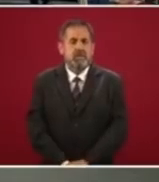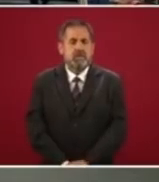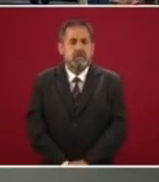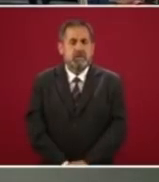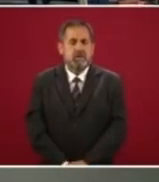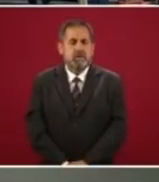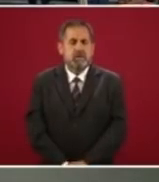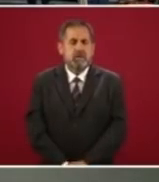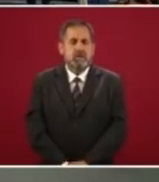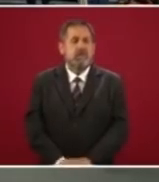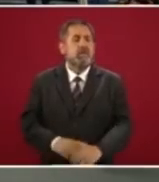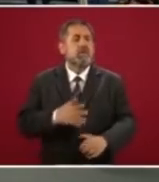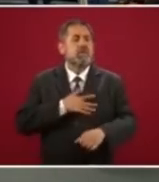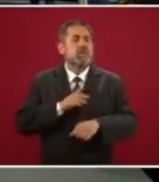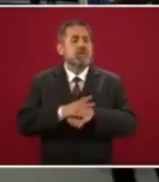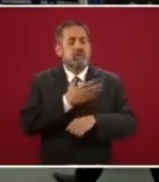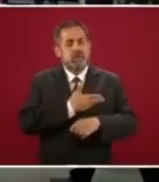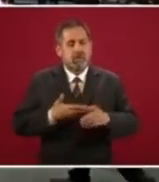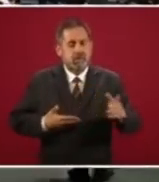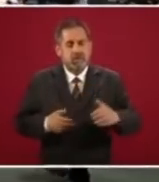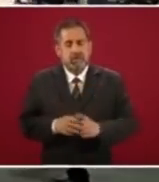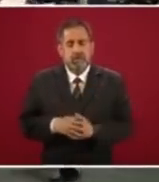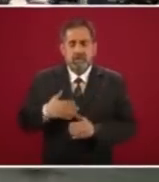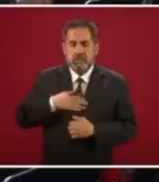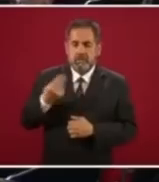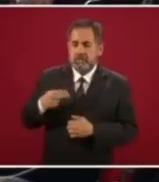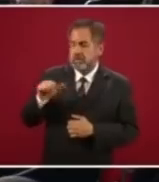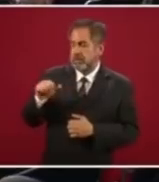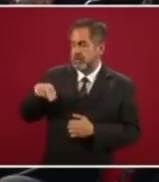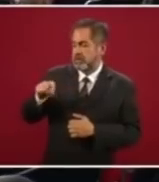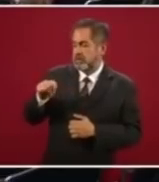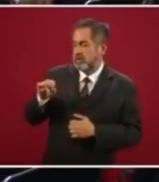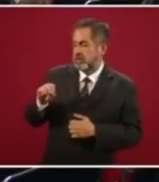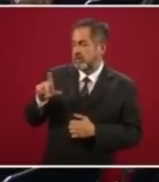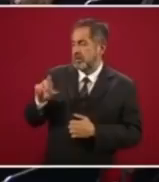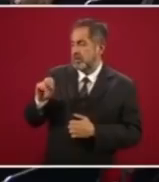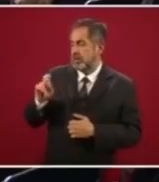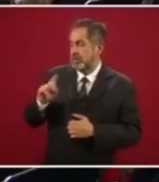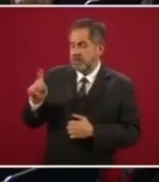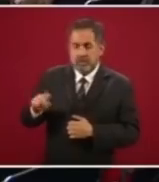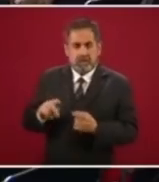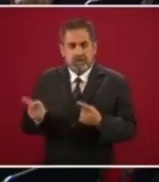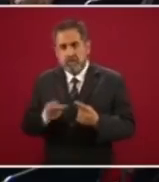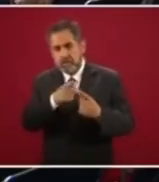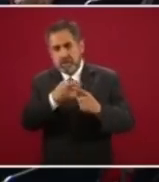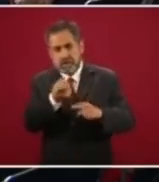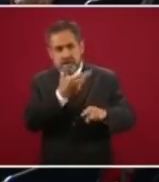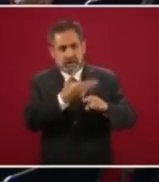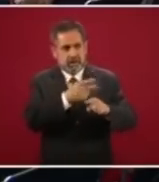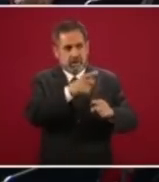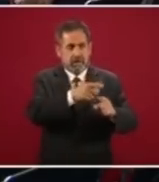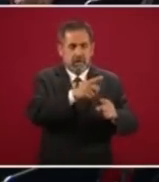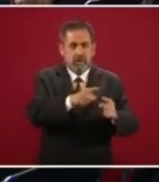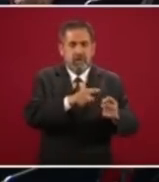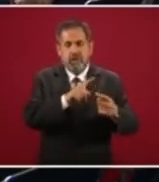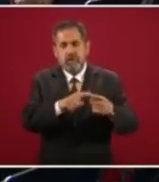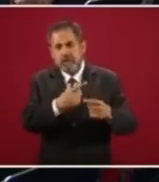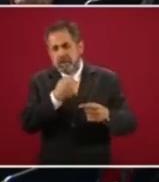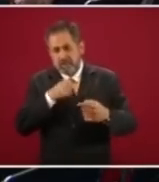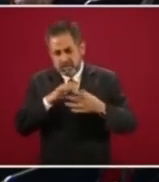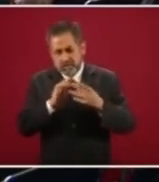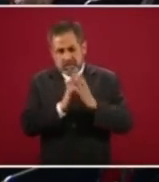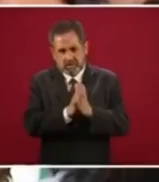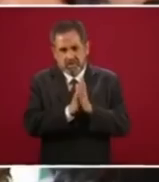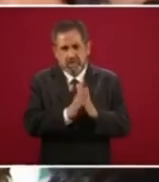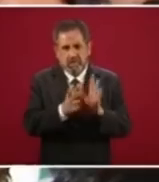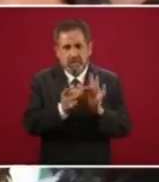Buenos días, presidente. Buenos días a todos. Antonio López de La Razón. Tengo un par de preguntas. La primera para la Secretaría del Trabajo, que nos platique,